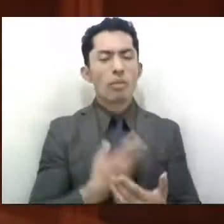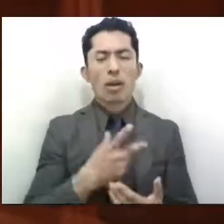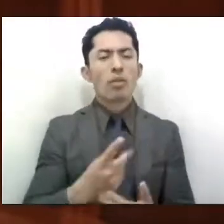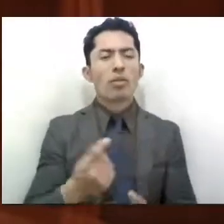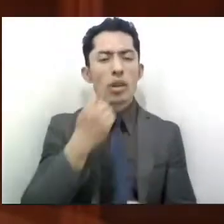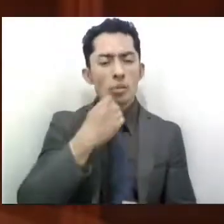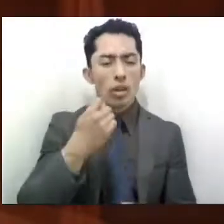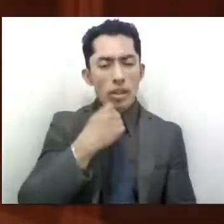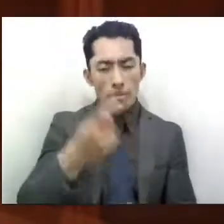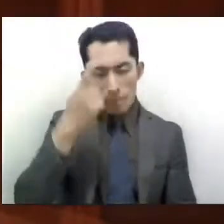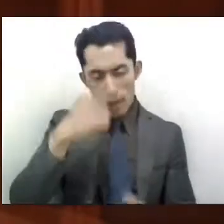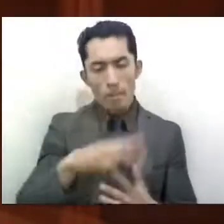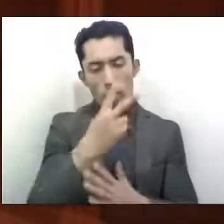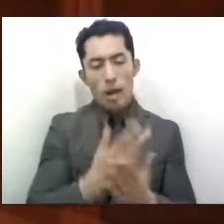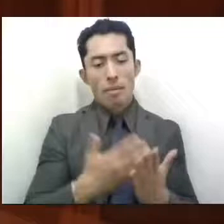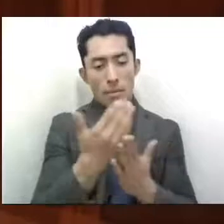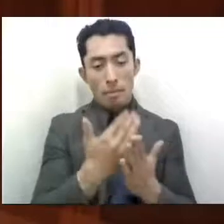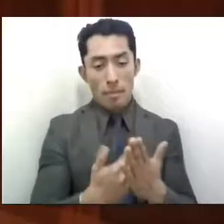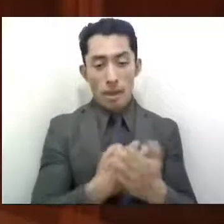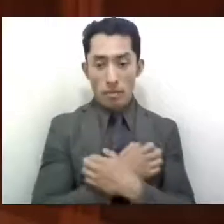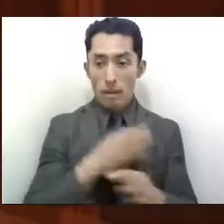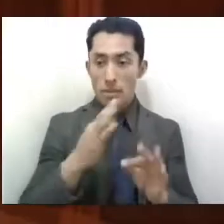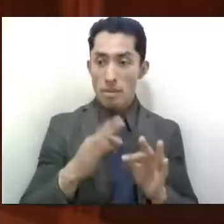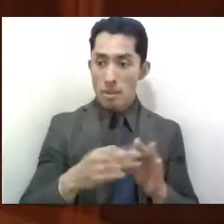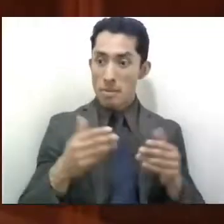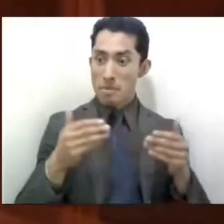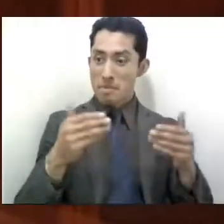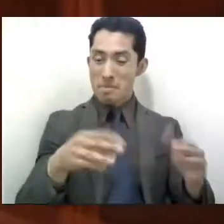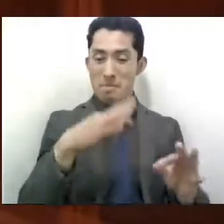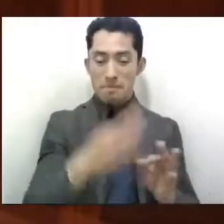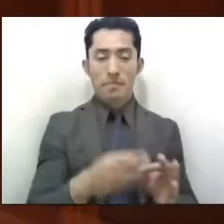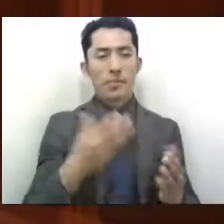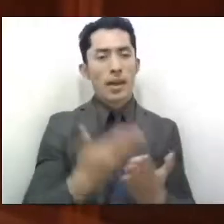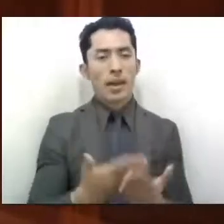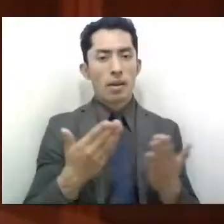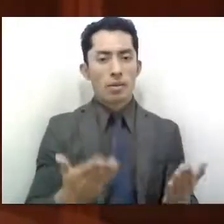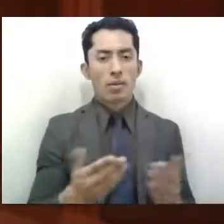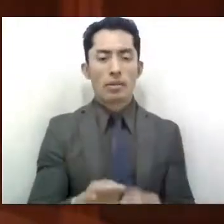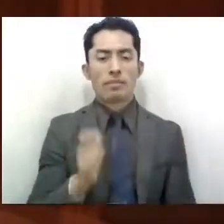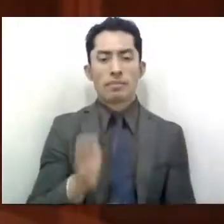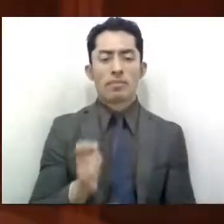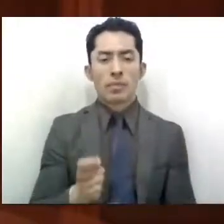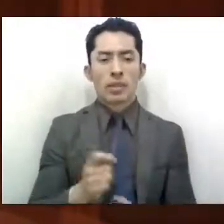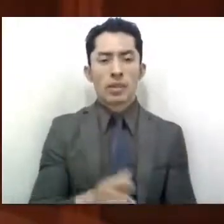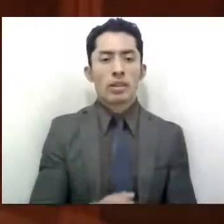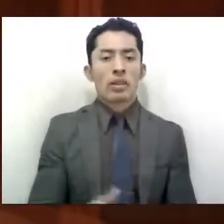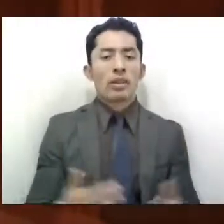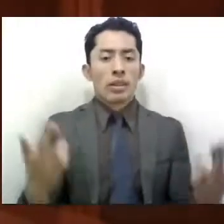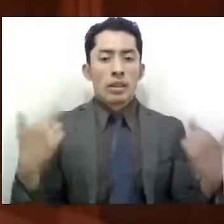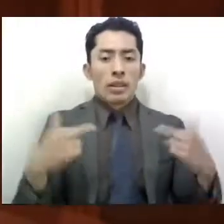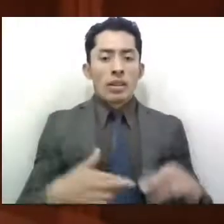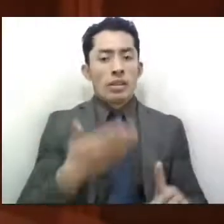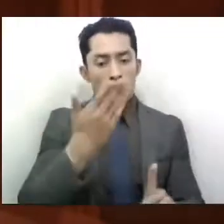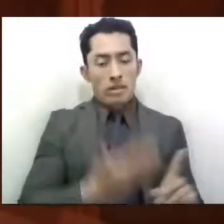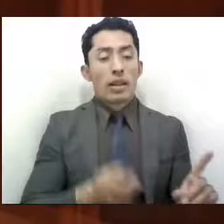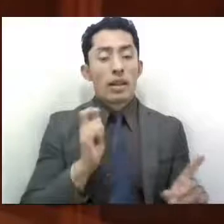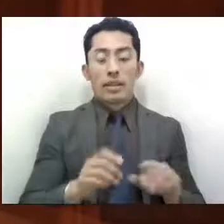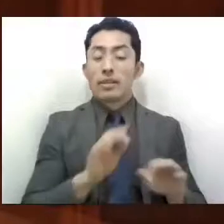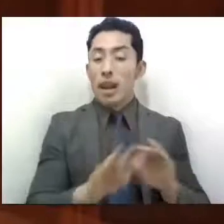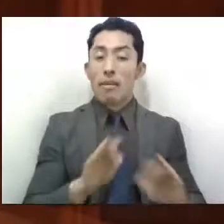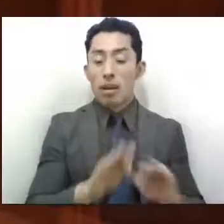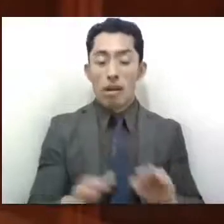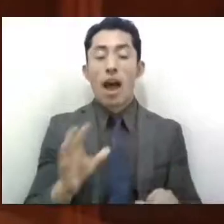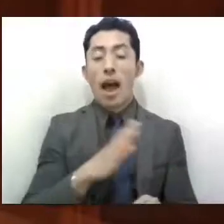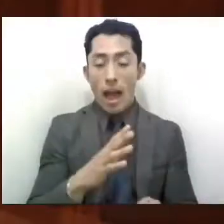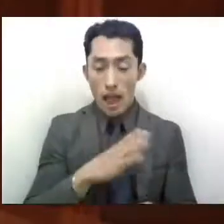de estudio a tiempo. Hoy en día, ser profesor se ha convertido en un trabajo de alto riesgo. El respeto